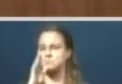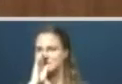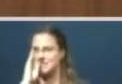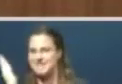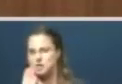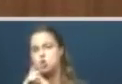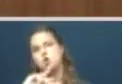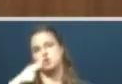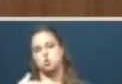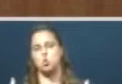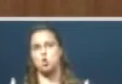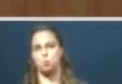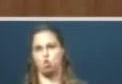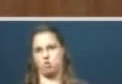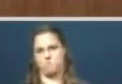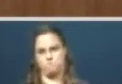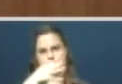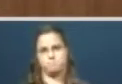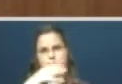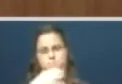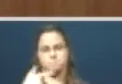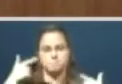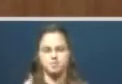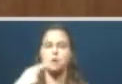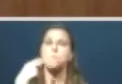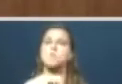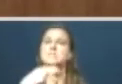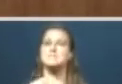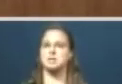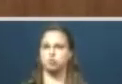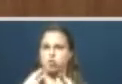de esta intervención dedicado a las políticas sociales